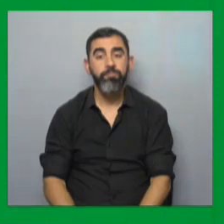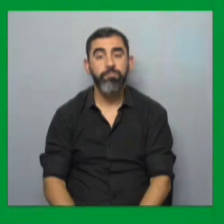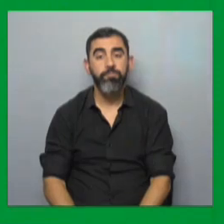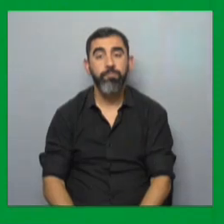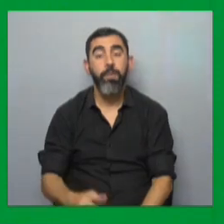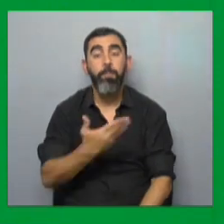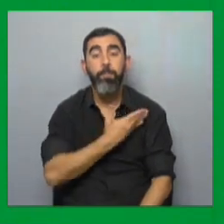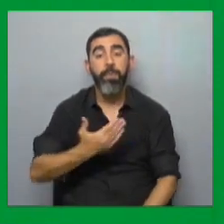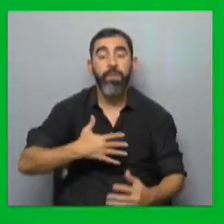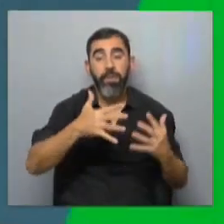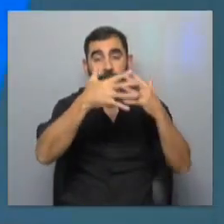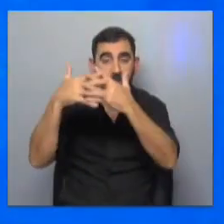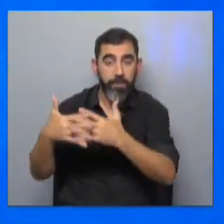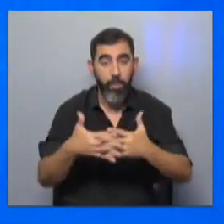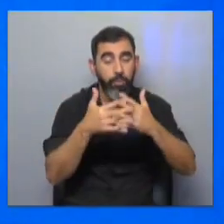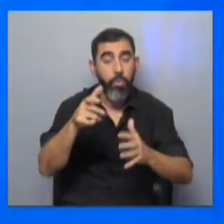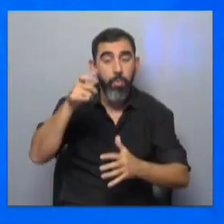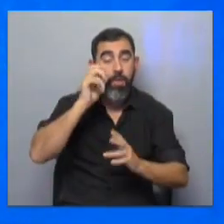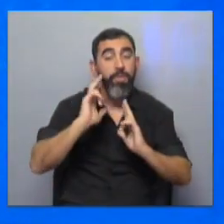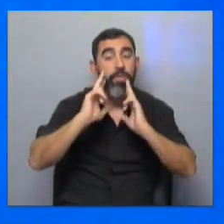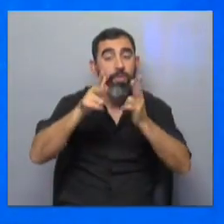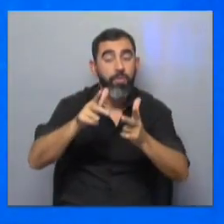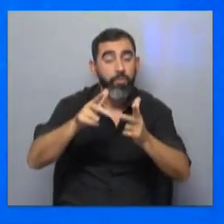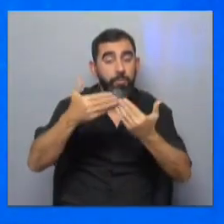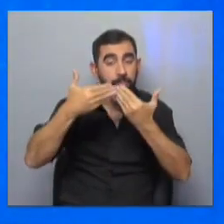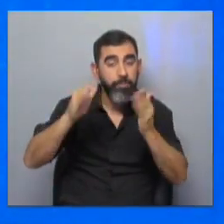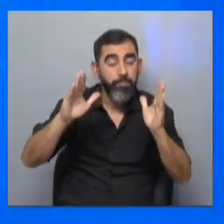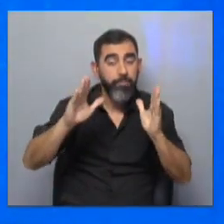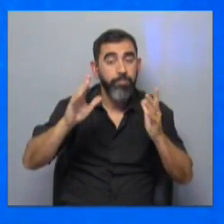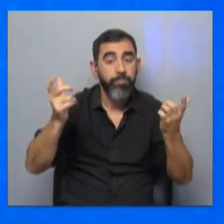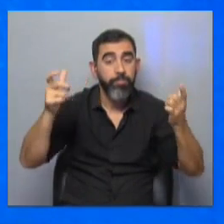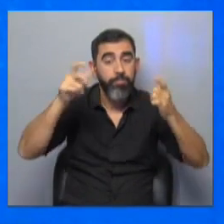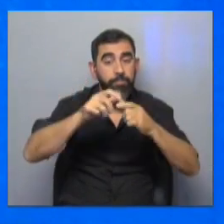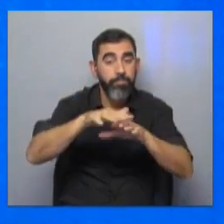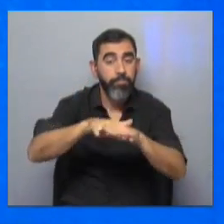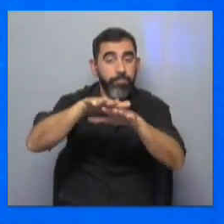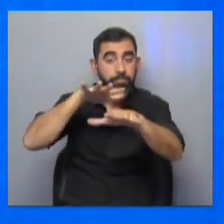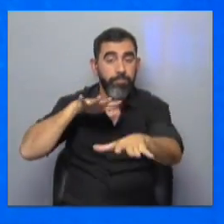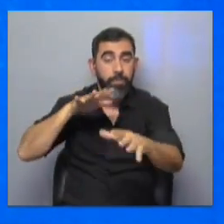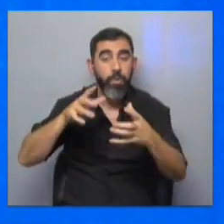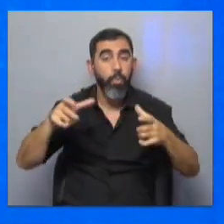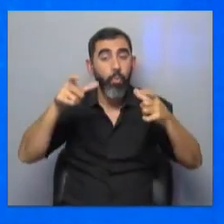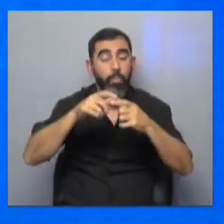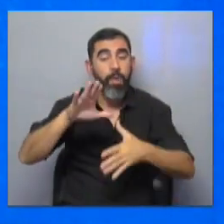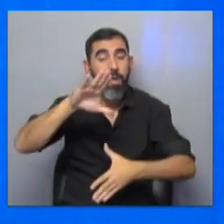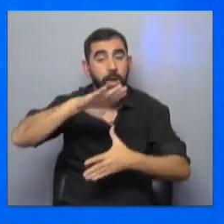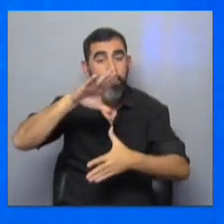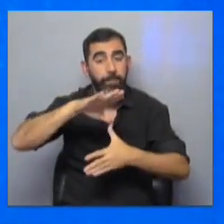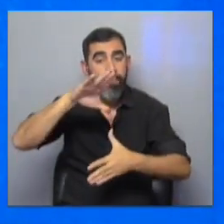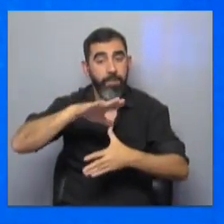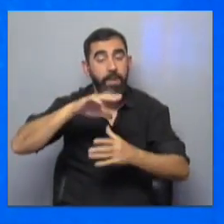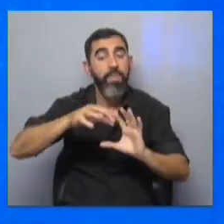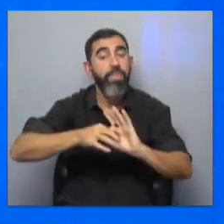El presidente de Estados Unidos, Joe Biden, destacó durante la apertura de la sesión plenaria de la Cumbre de las Américas